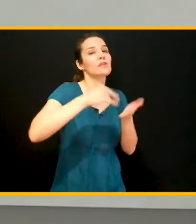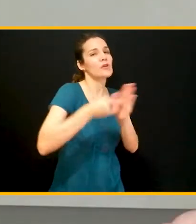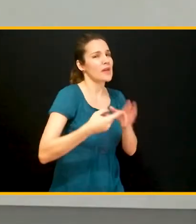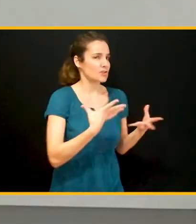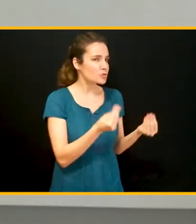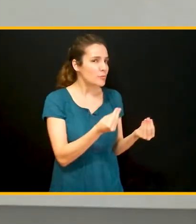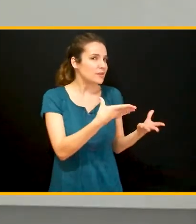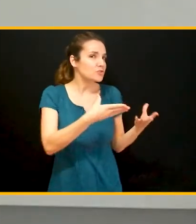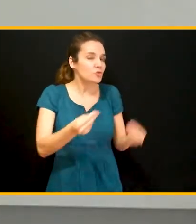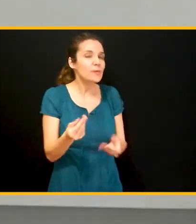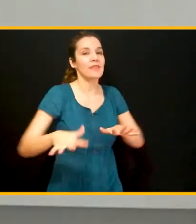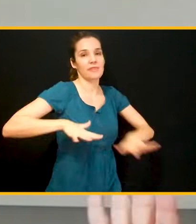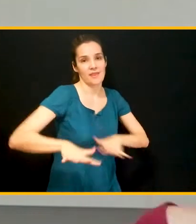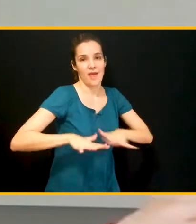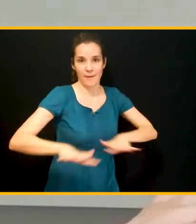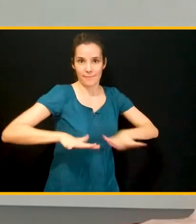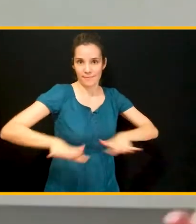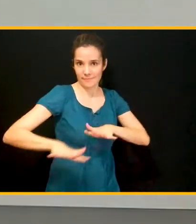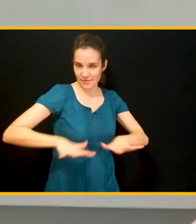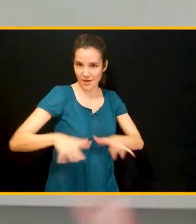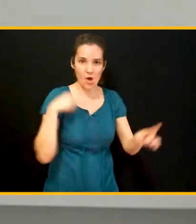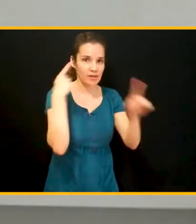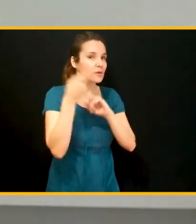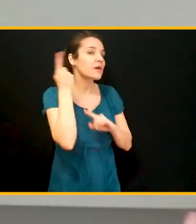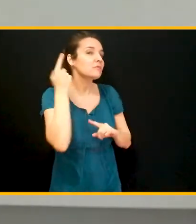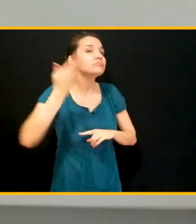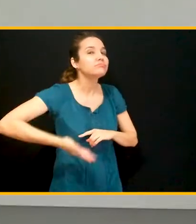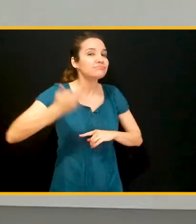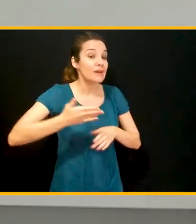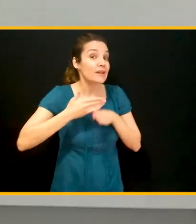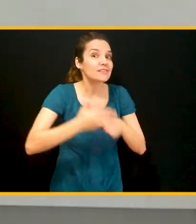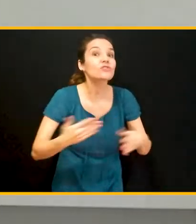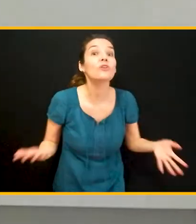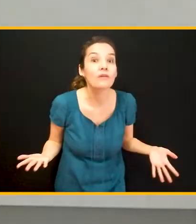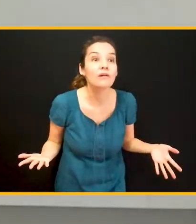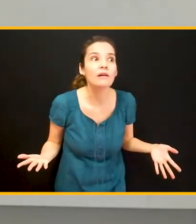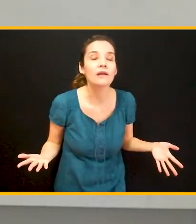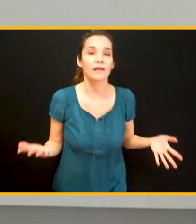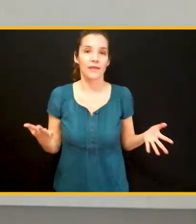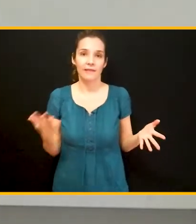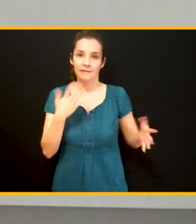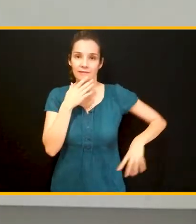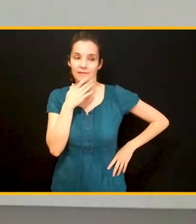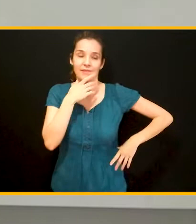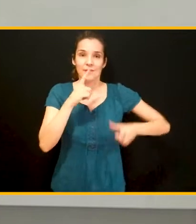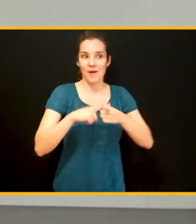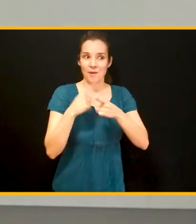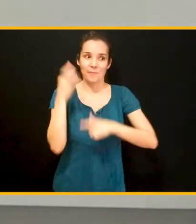súper, súper, súper dinámica en la que el oído es lo que prima y lo demás, a tu